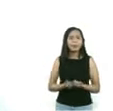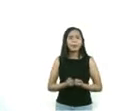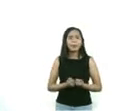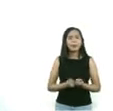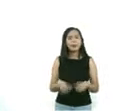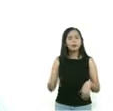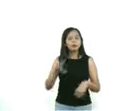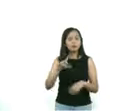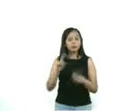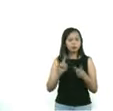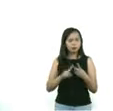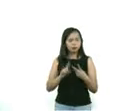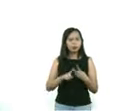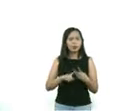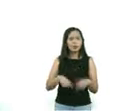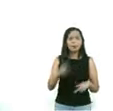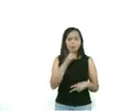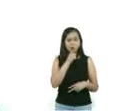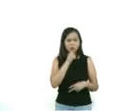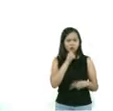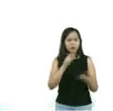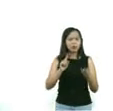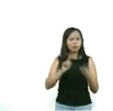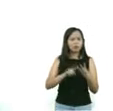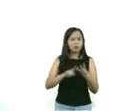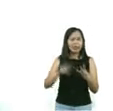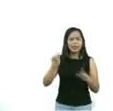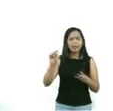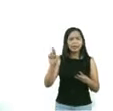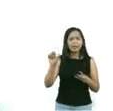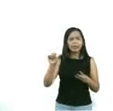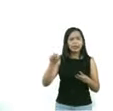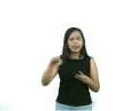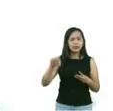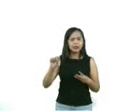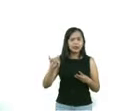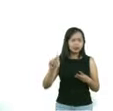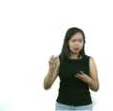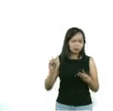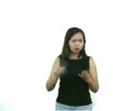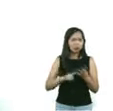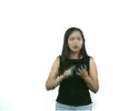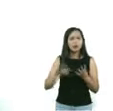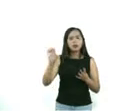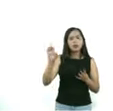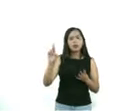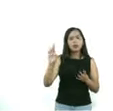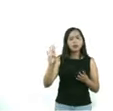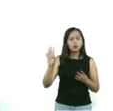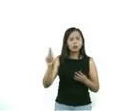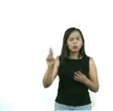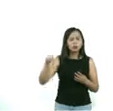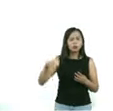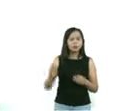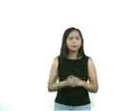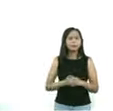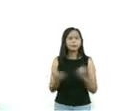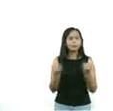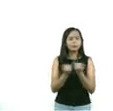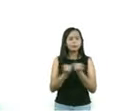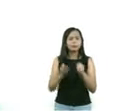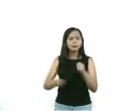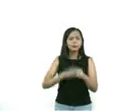Operación Policial, la Subsecretaría de Control de Tránsito y el ERUM. También participa la Secretaría de Gestión Integral de Riesgos